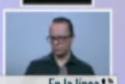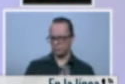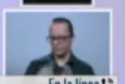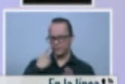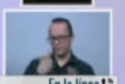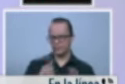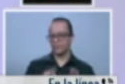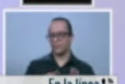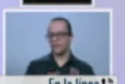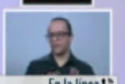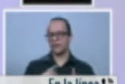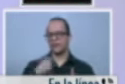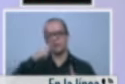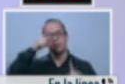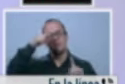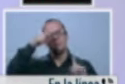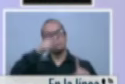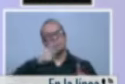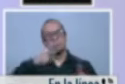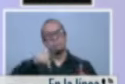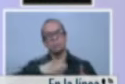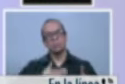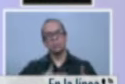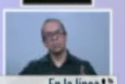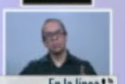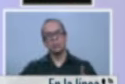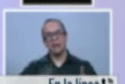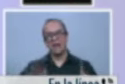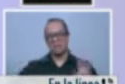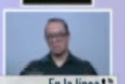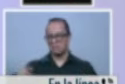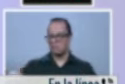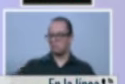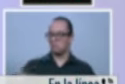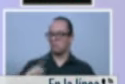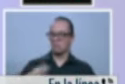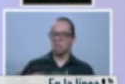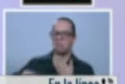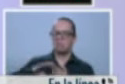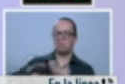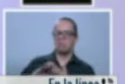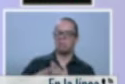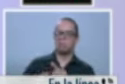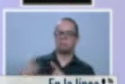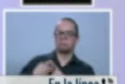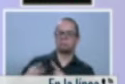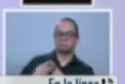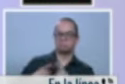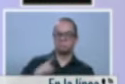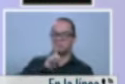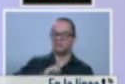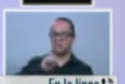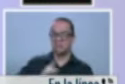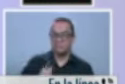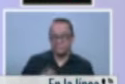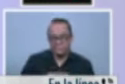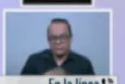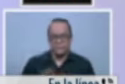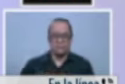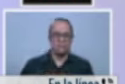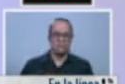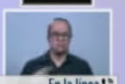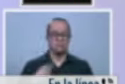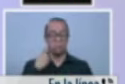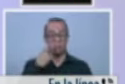interactivo, mucho más contrastante, insisto, no solamente ideas, sino incluso personalidades, Jaime. Esperemos que en las sí, siguientes ediciones, ya